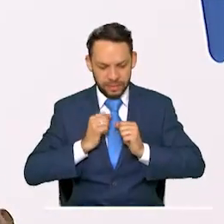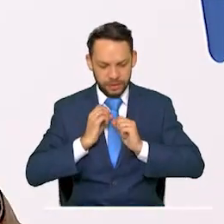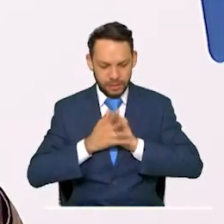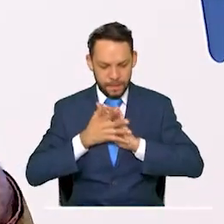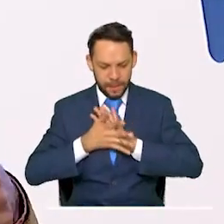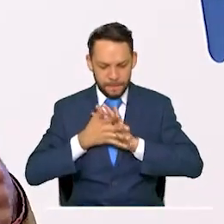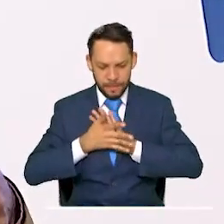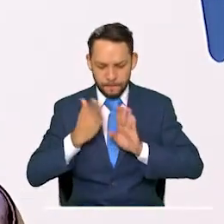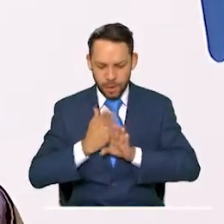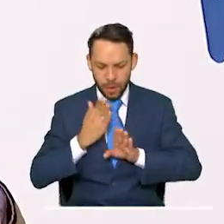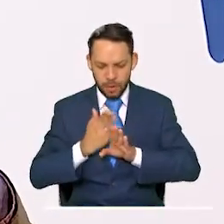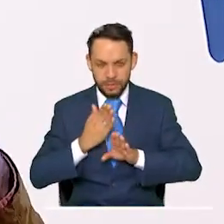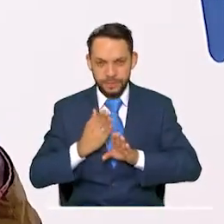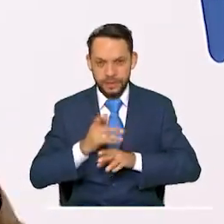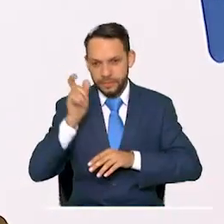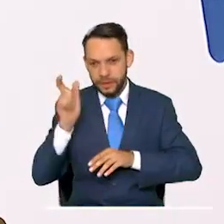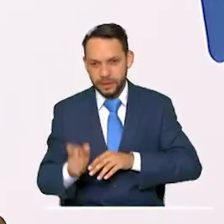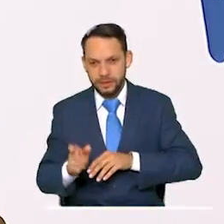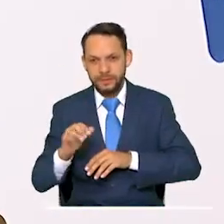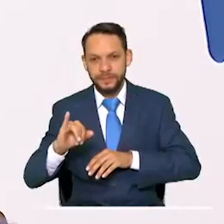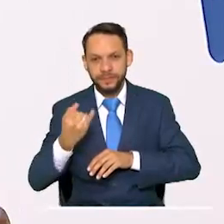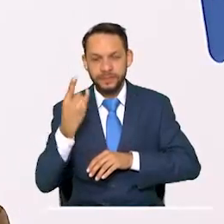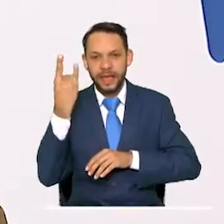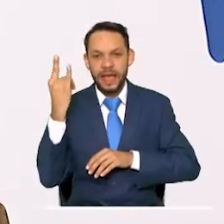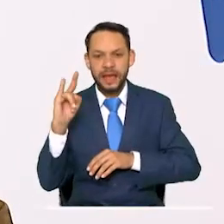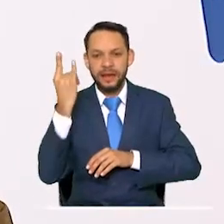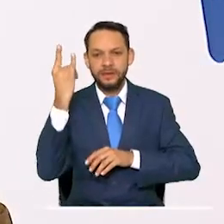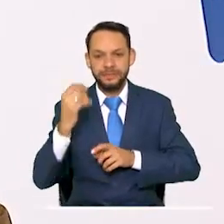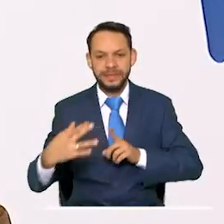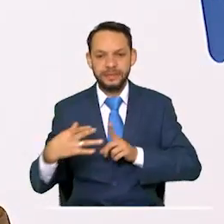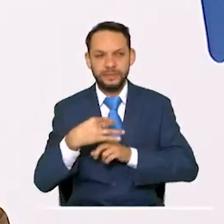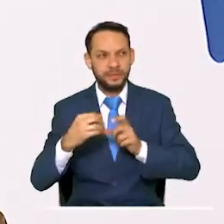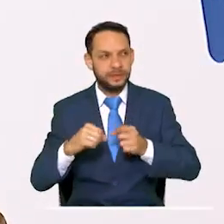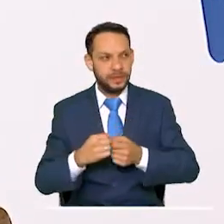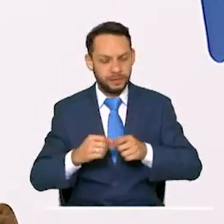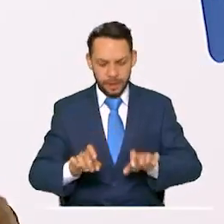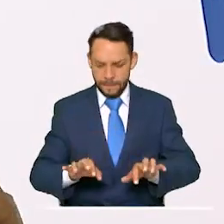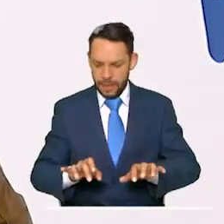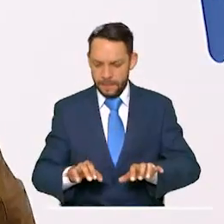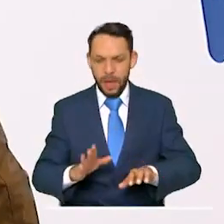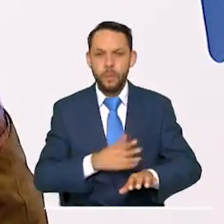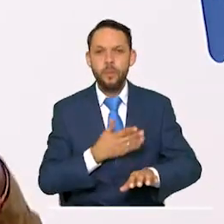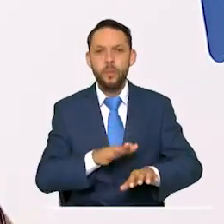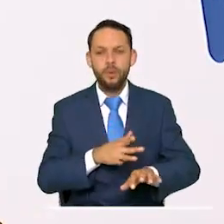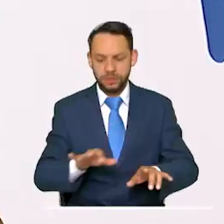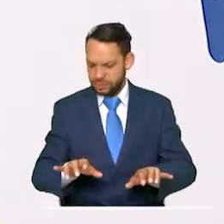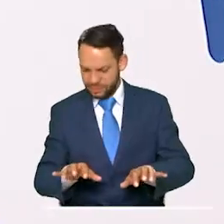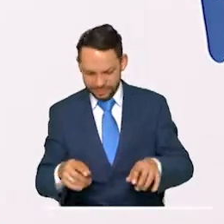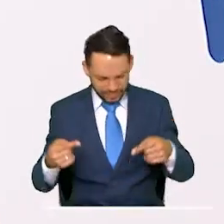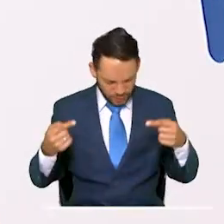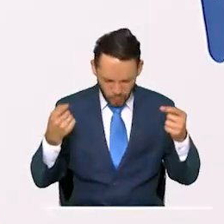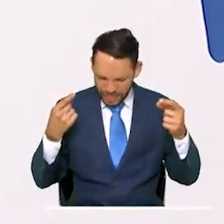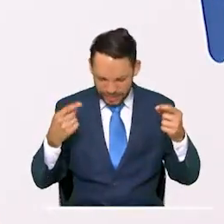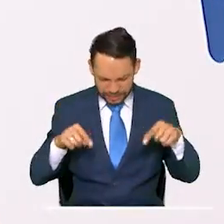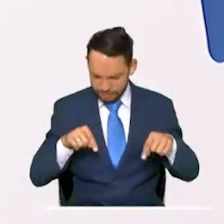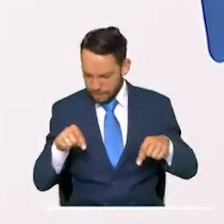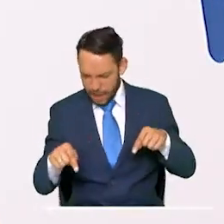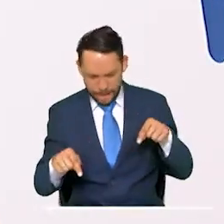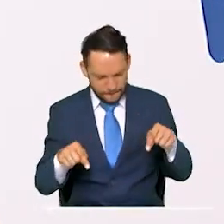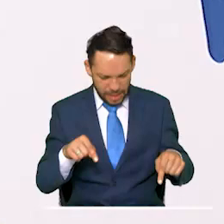yo pensé que esas personas me habían dañado el piano porque no me cuadraban las notas. Entré en un estado